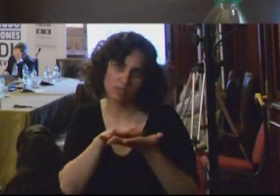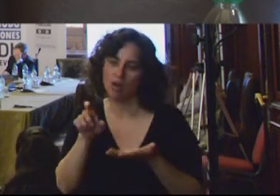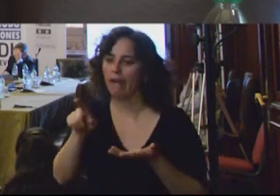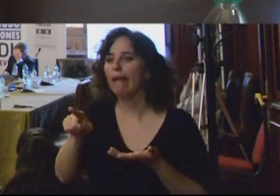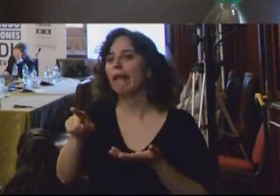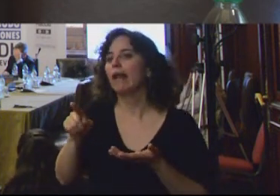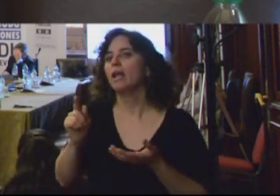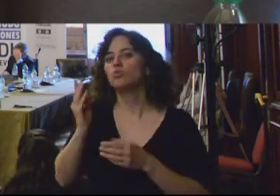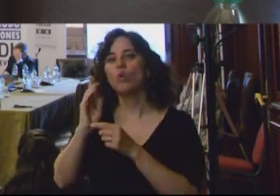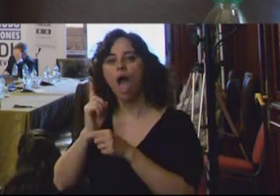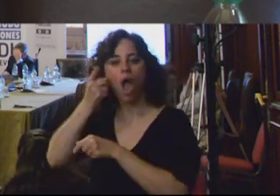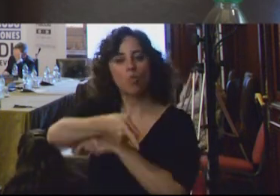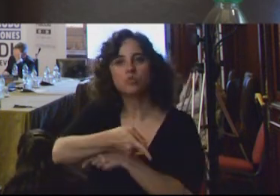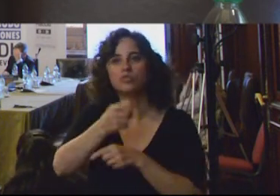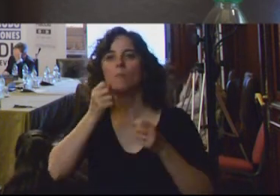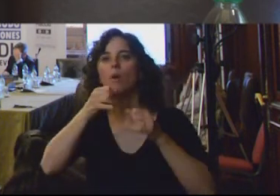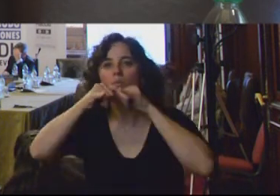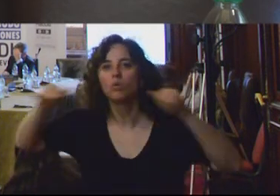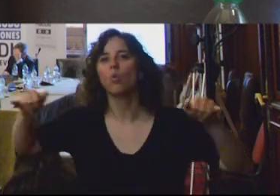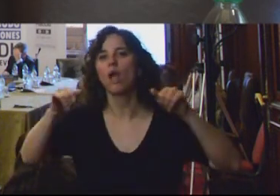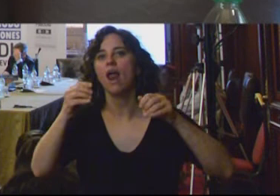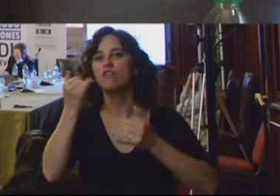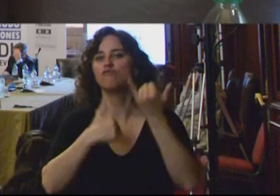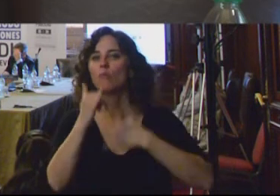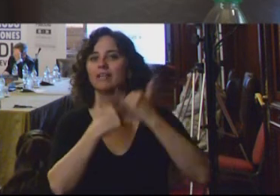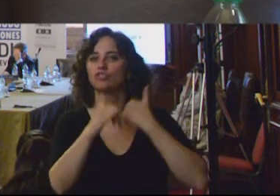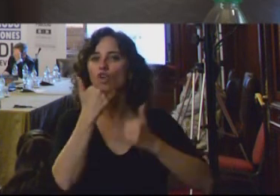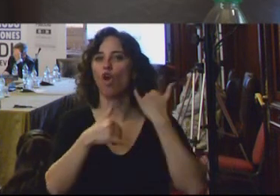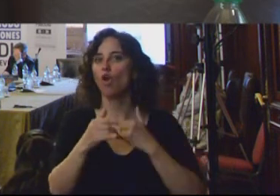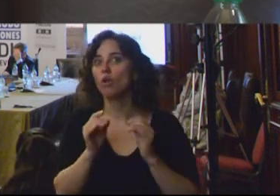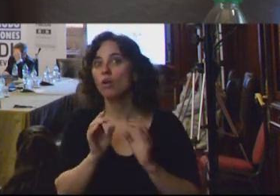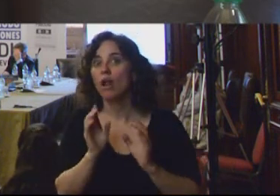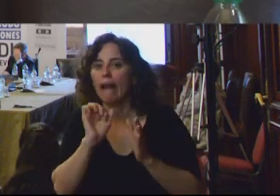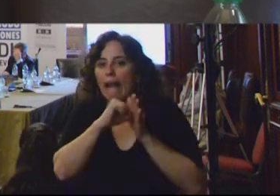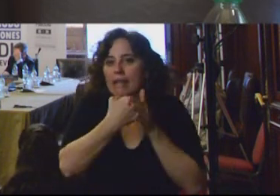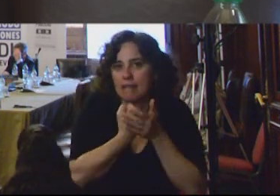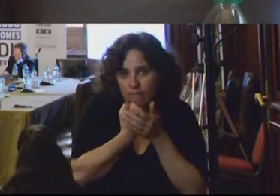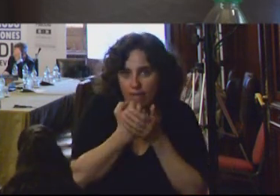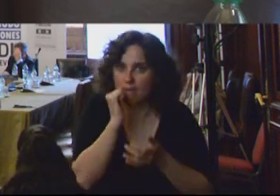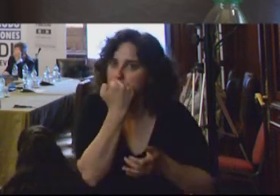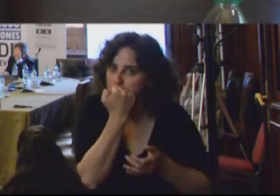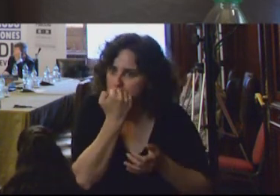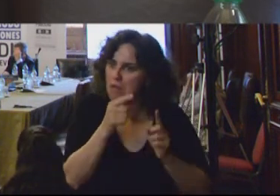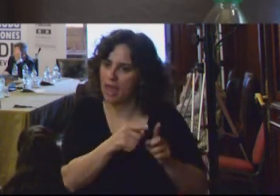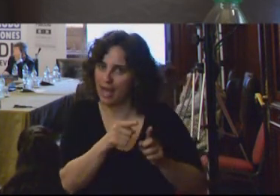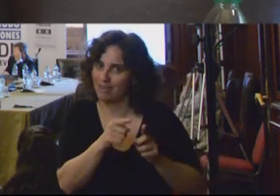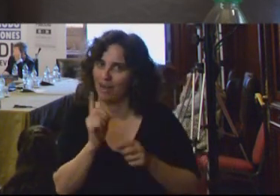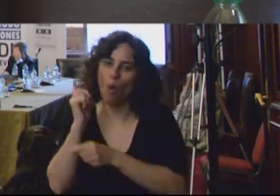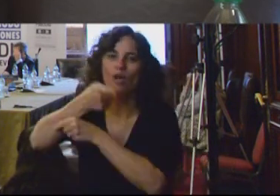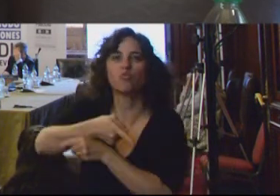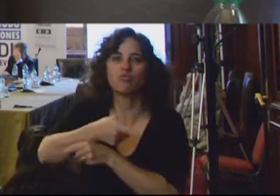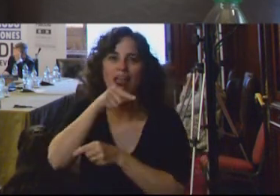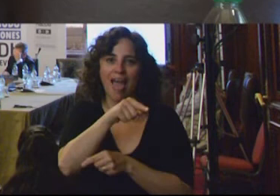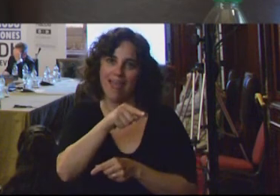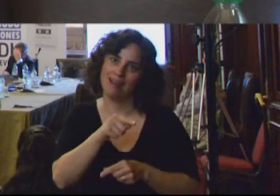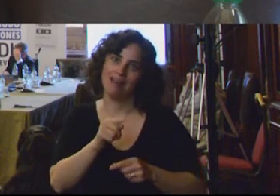básicamente una acusación por divulgar información supuestamente reservada, es decir, la misma acusación